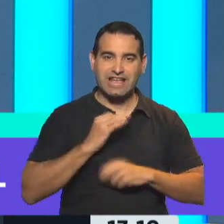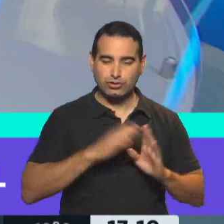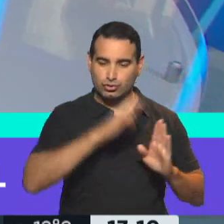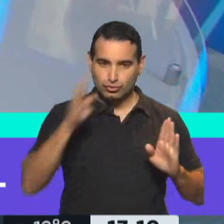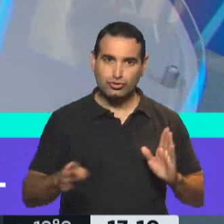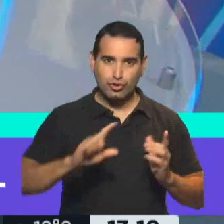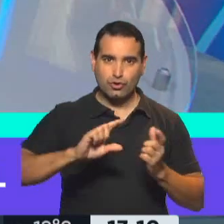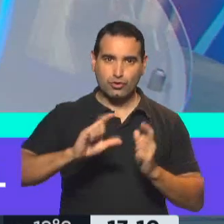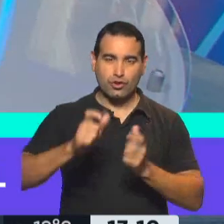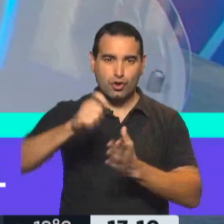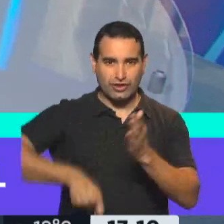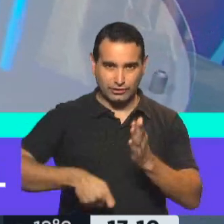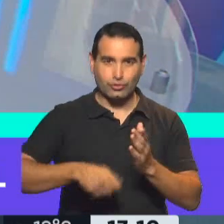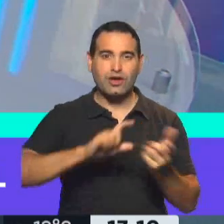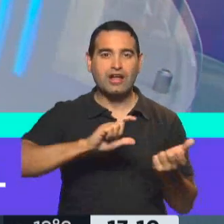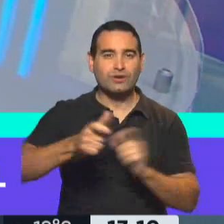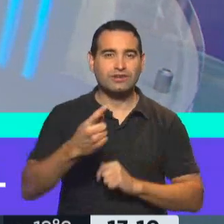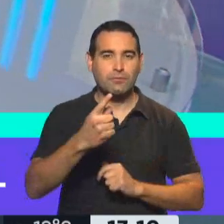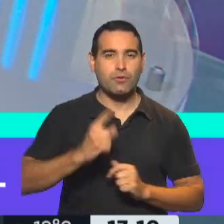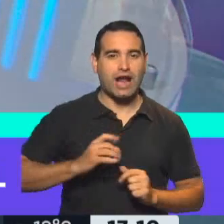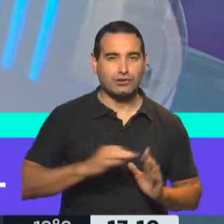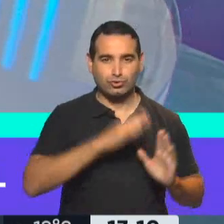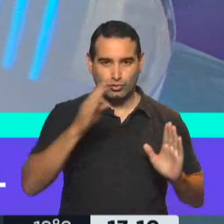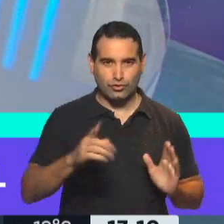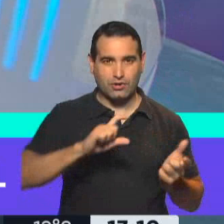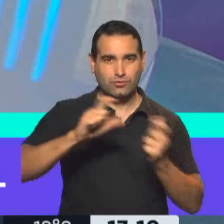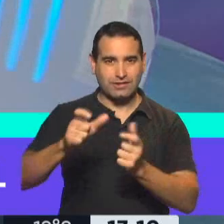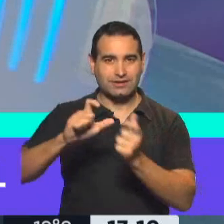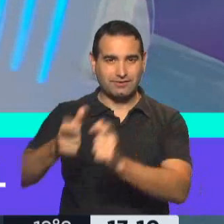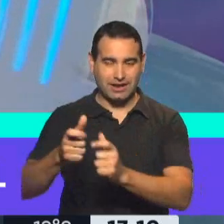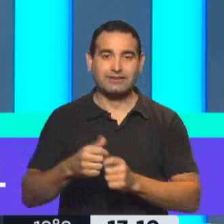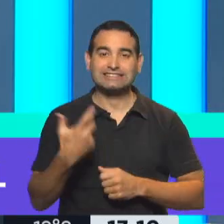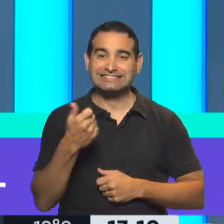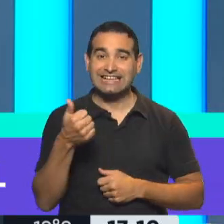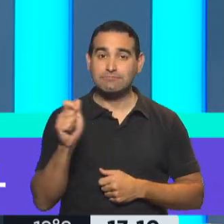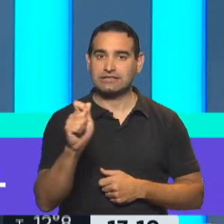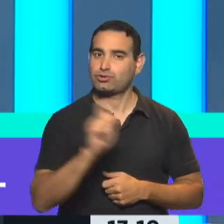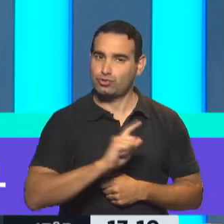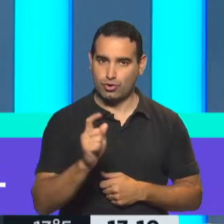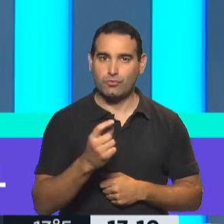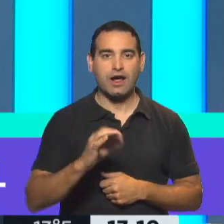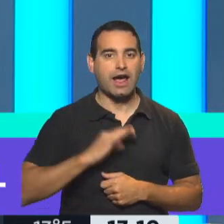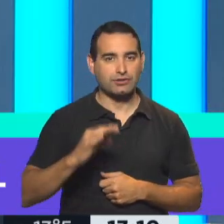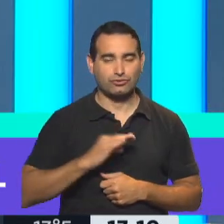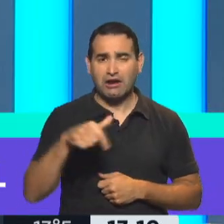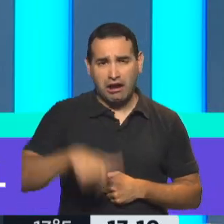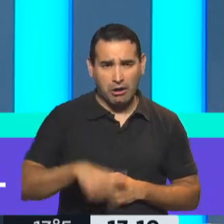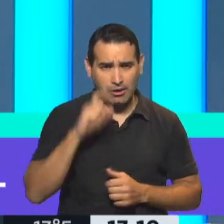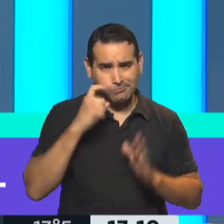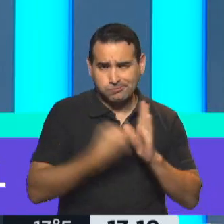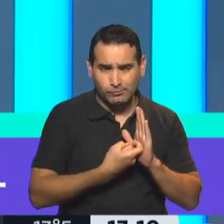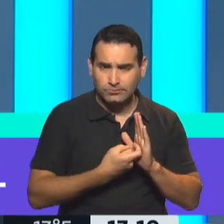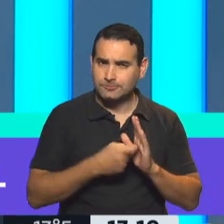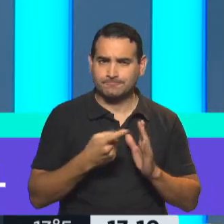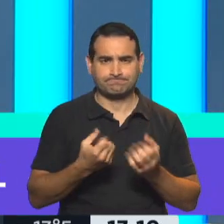contratos y actualización anual como mínimo no permitía actualizaciones semestrales bueno todo esto no se está cumpliendo hay mucha